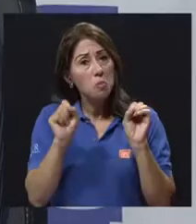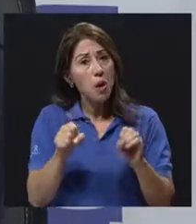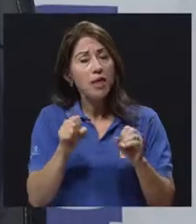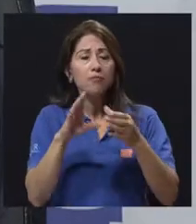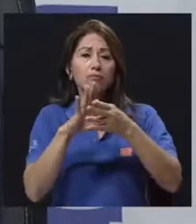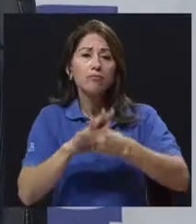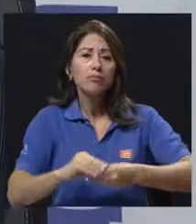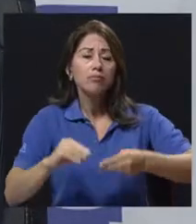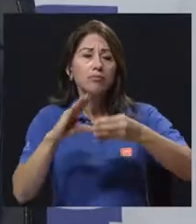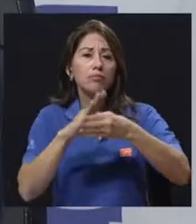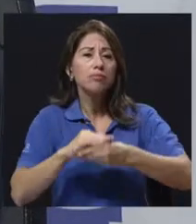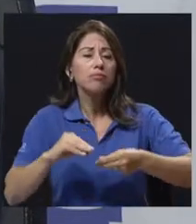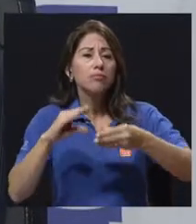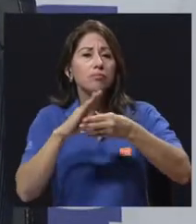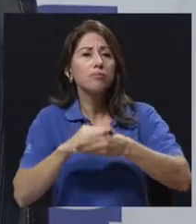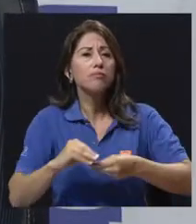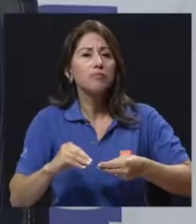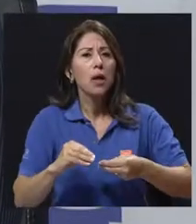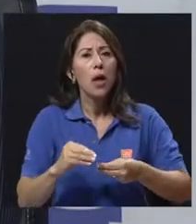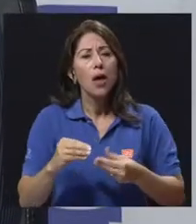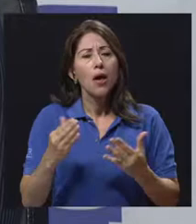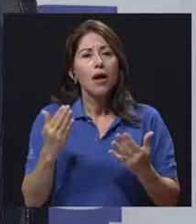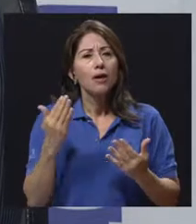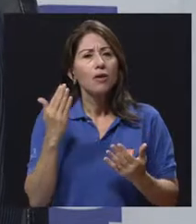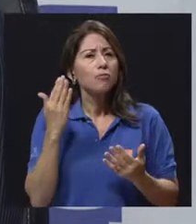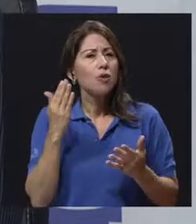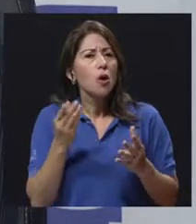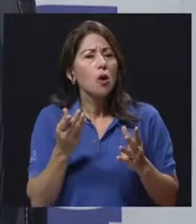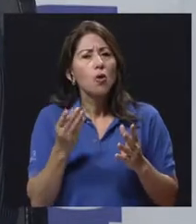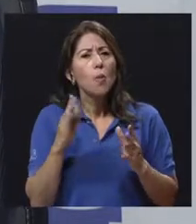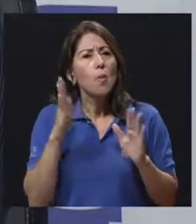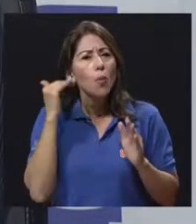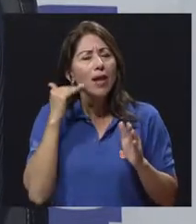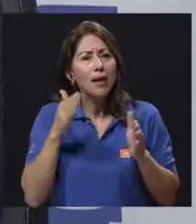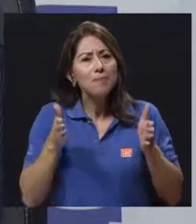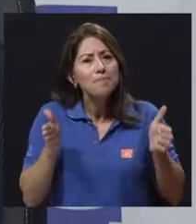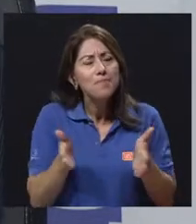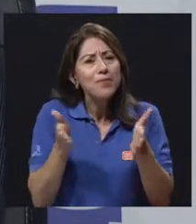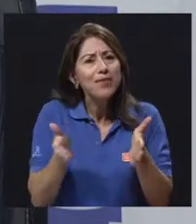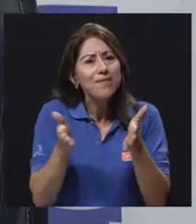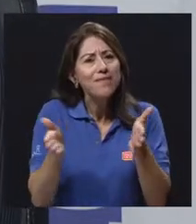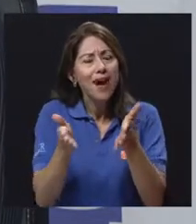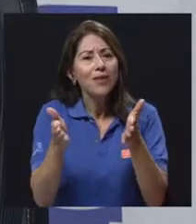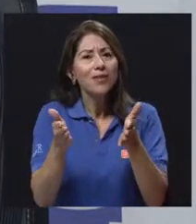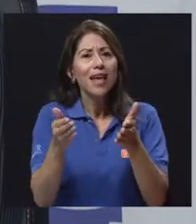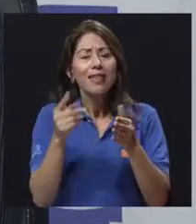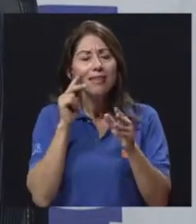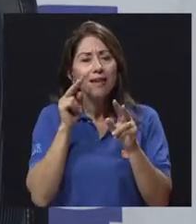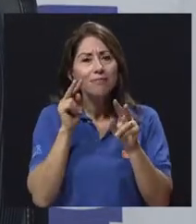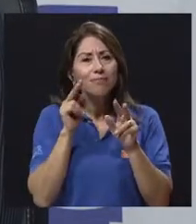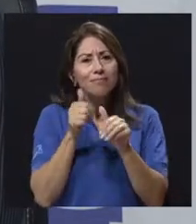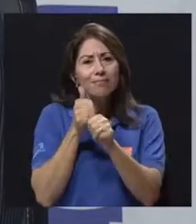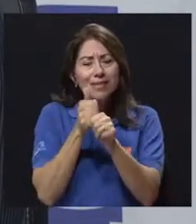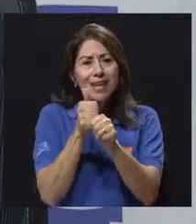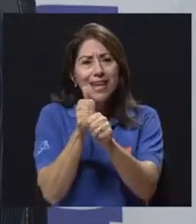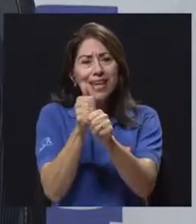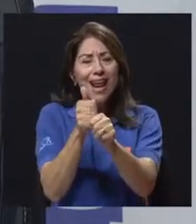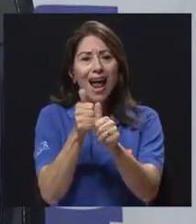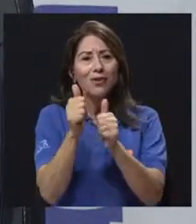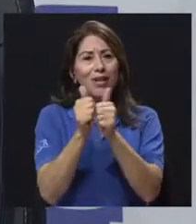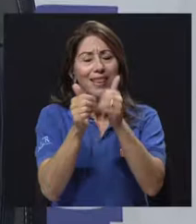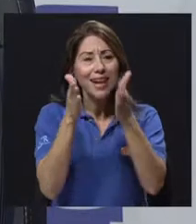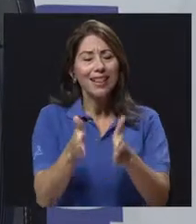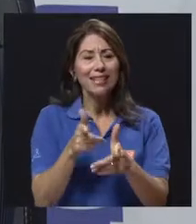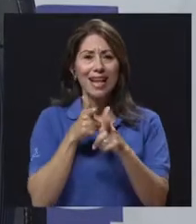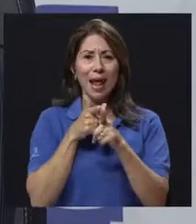cuál fue la motivación de seguir a los atletas en una cosa tan específica como es el maratón. Y además darles un seguimiento